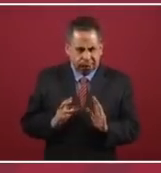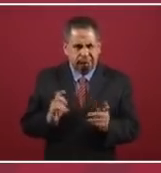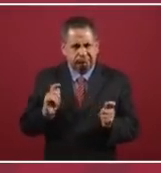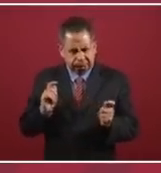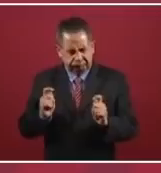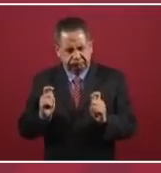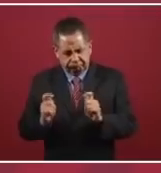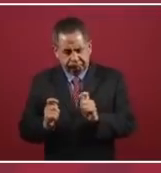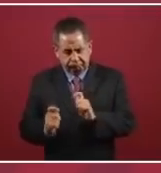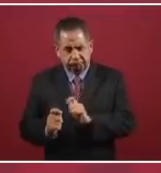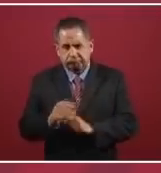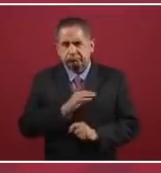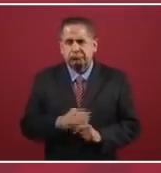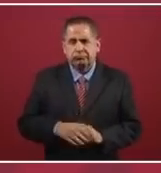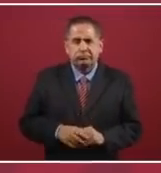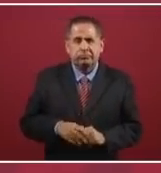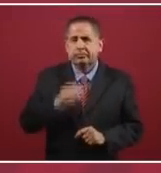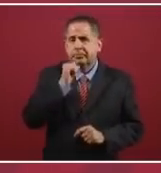circo,